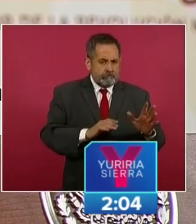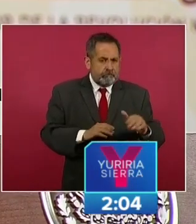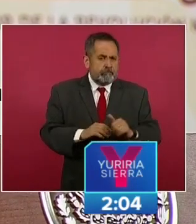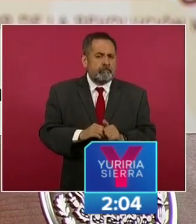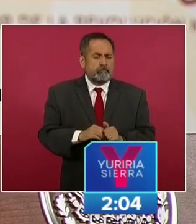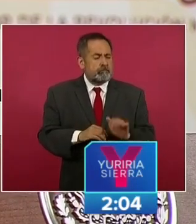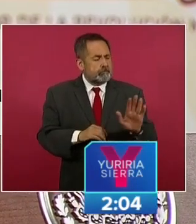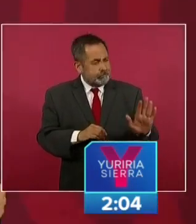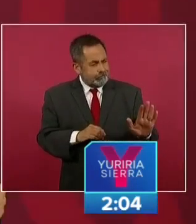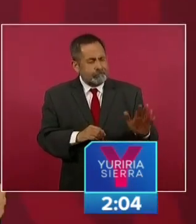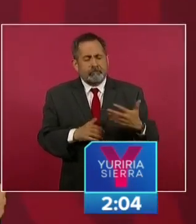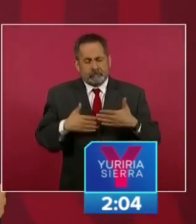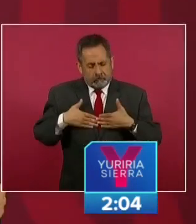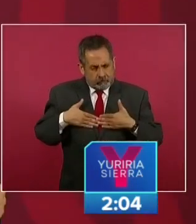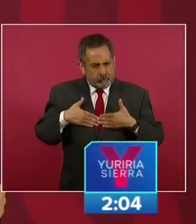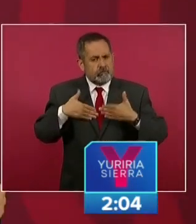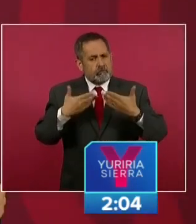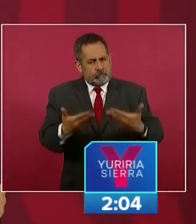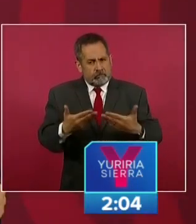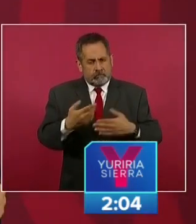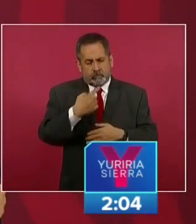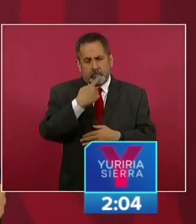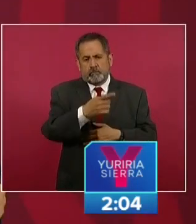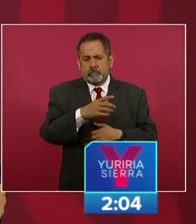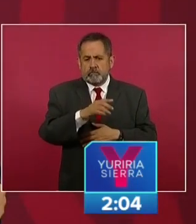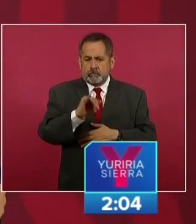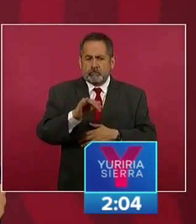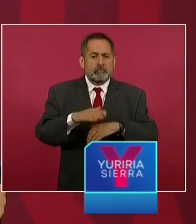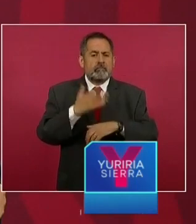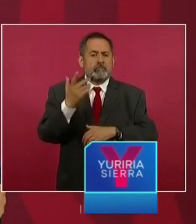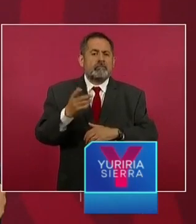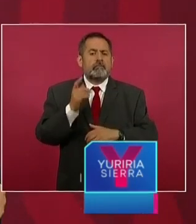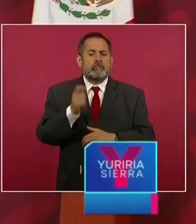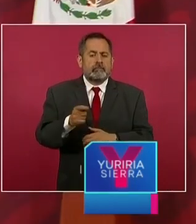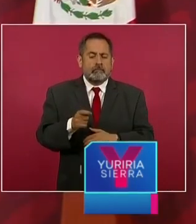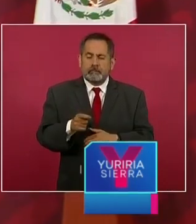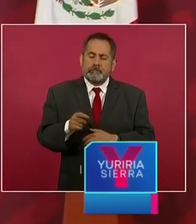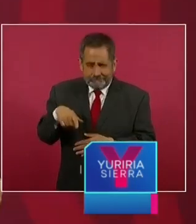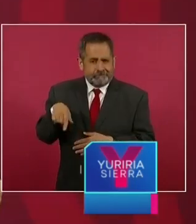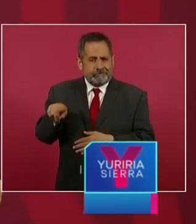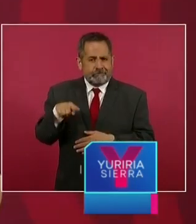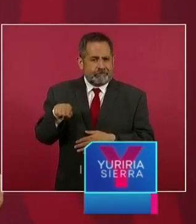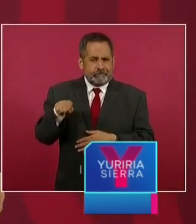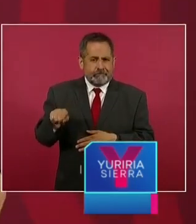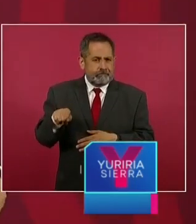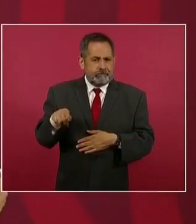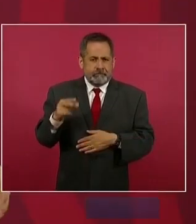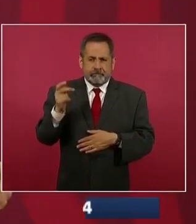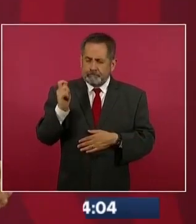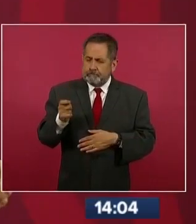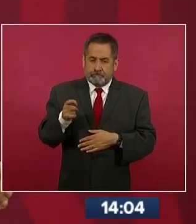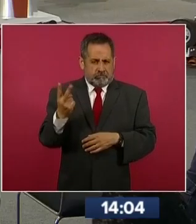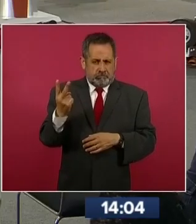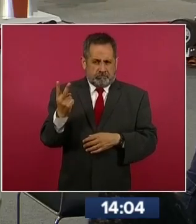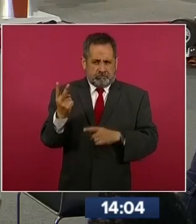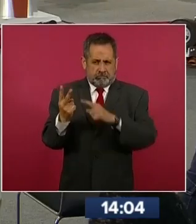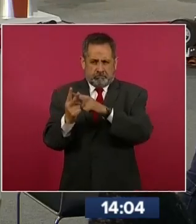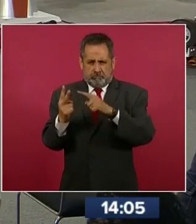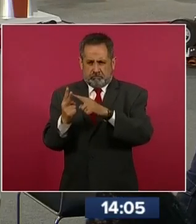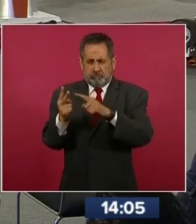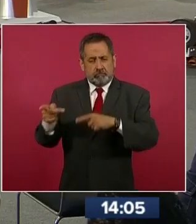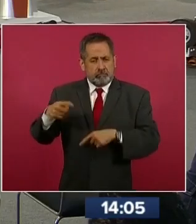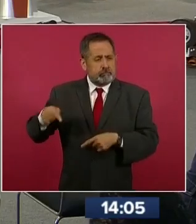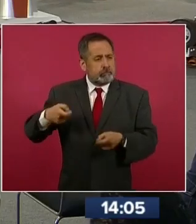tengan confianza porque no va a haber impunidad. Se tiene que castigar a los responsables.